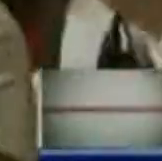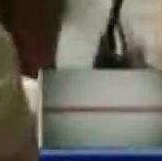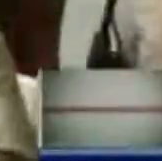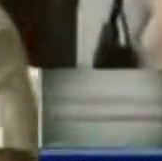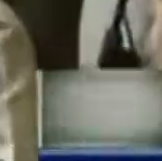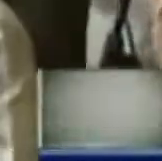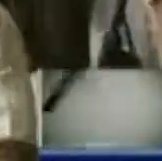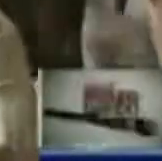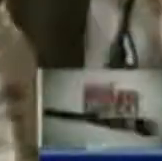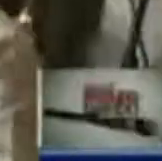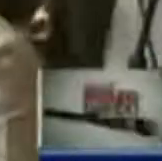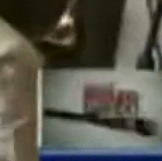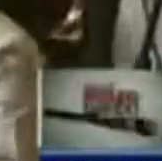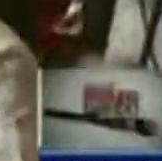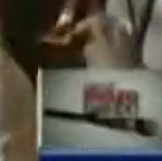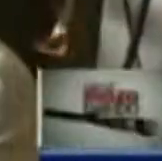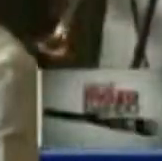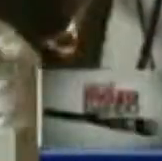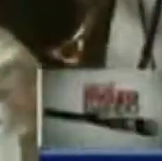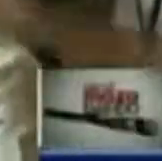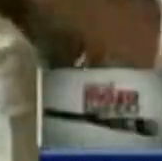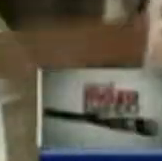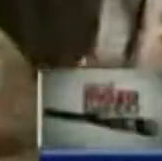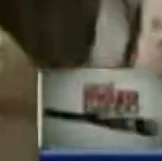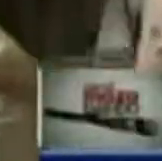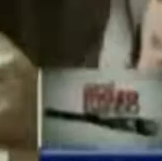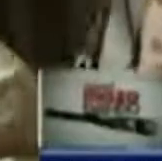familiar que yo